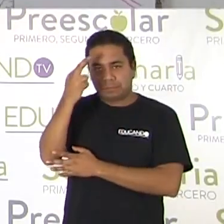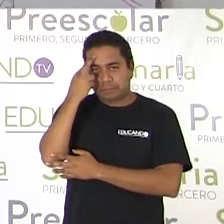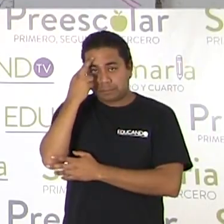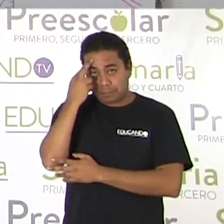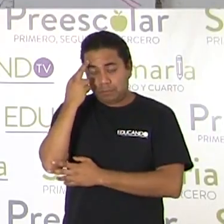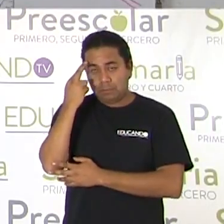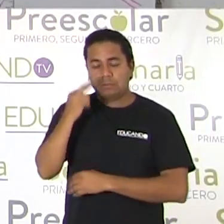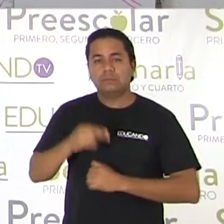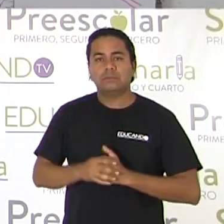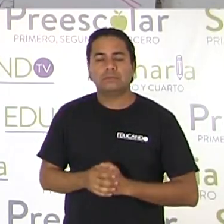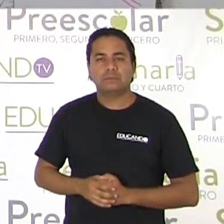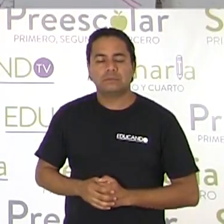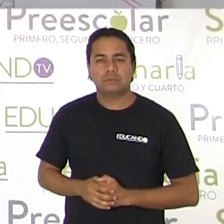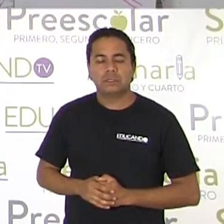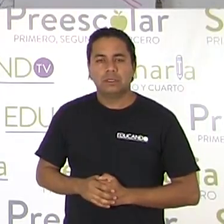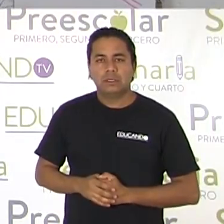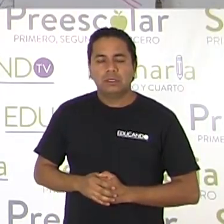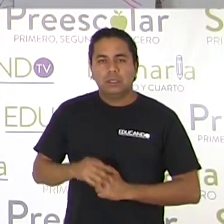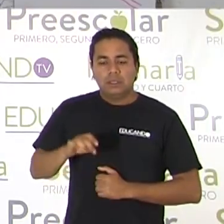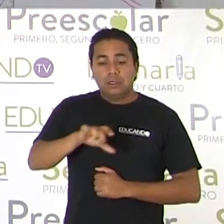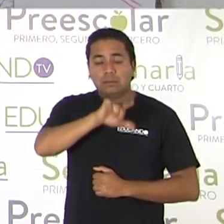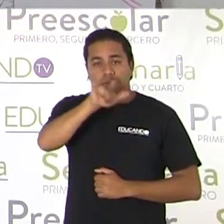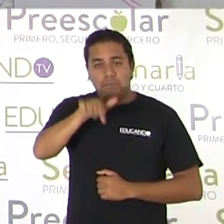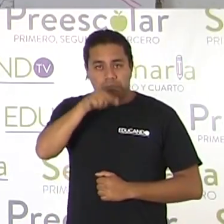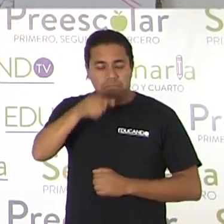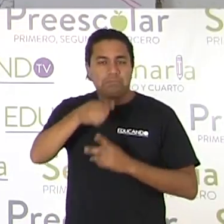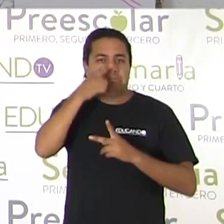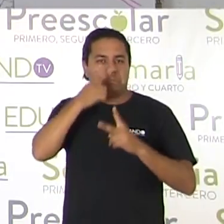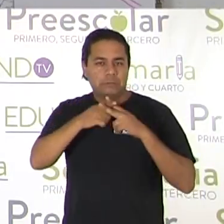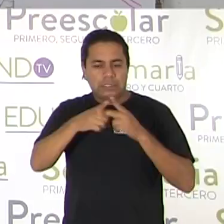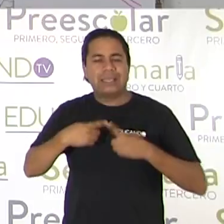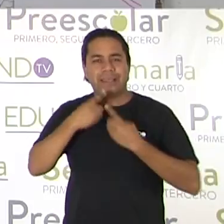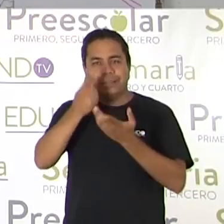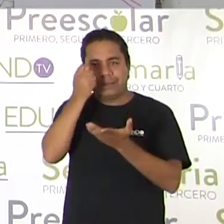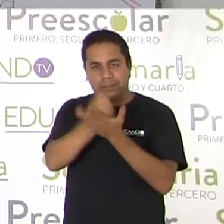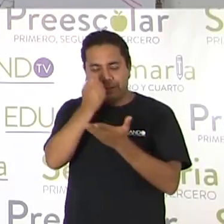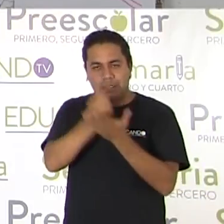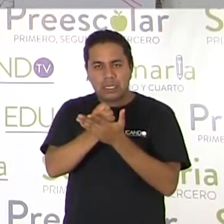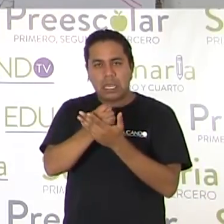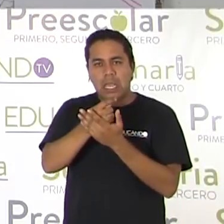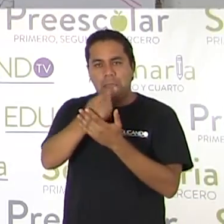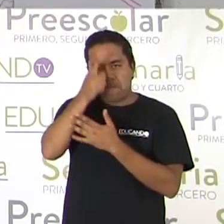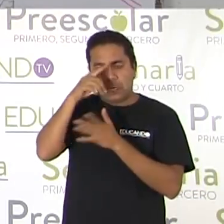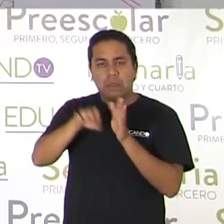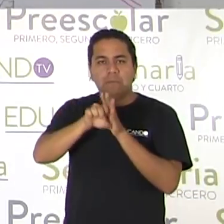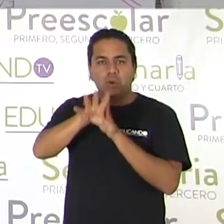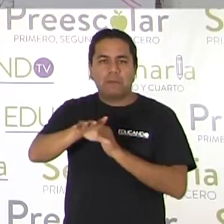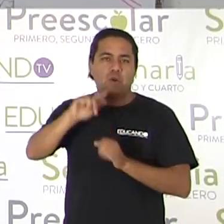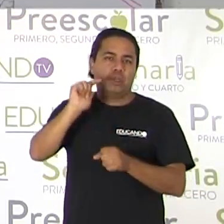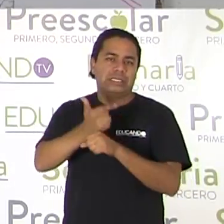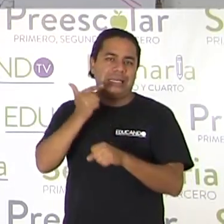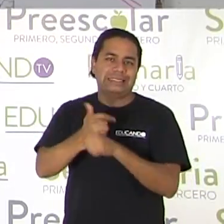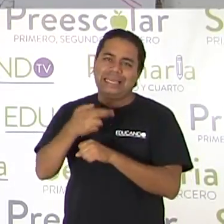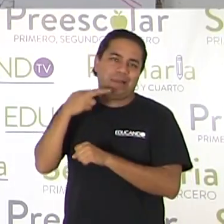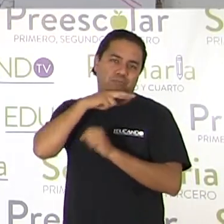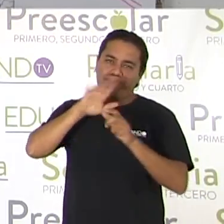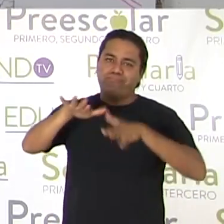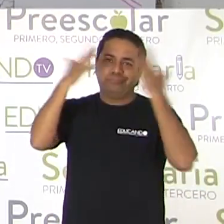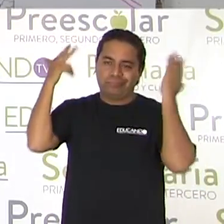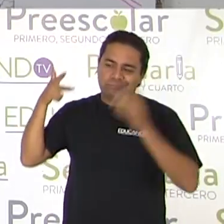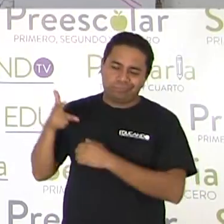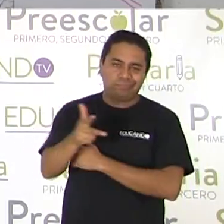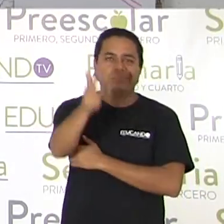estuvimos estimando, o vamos a estimar, se quedó de tarea que vamos a estimar ahora, si un taxi, por supuesto, viaja más rápido, y en este